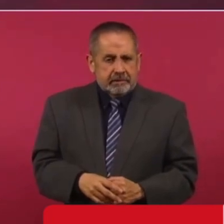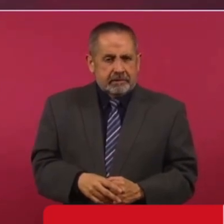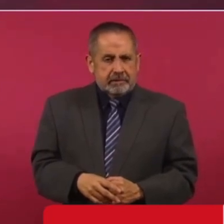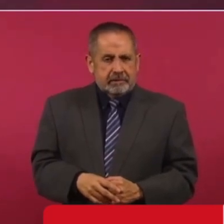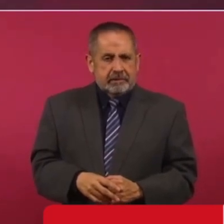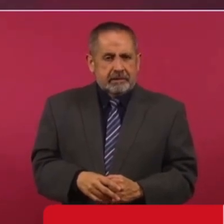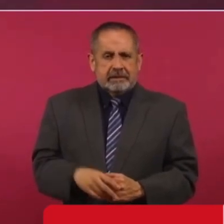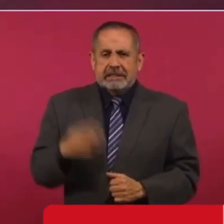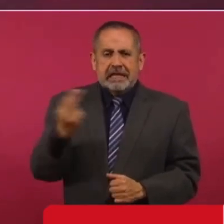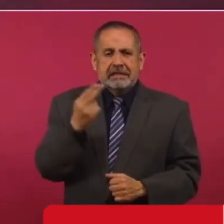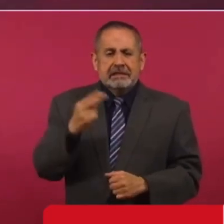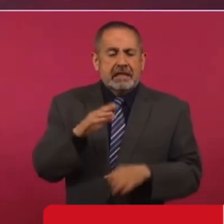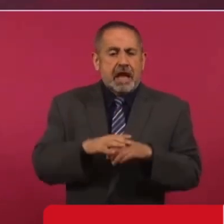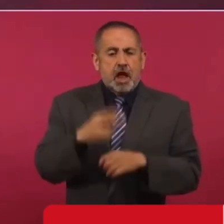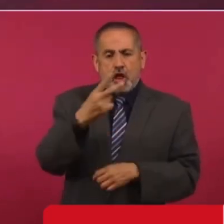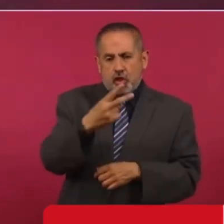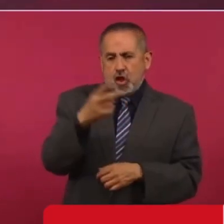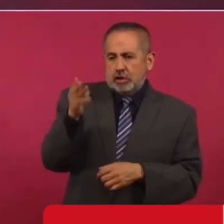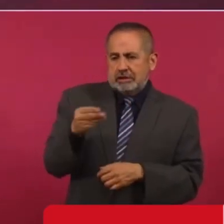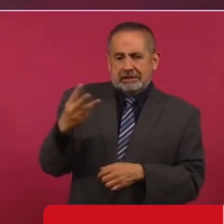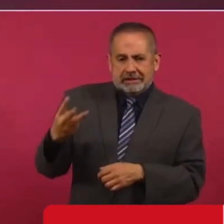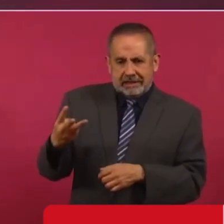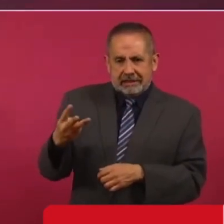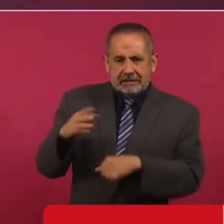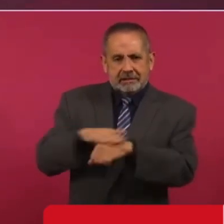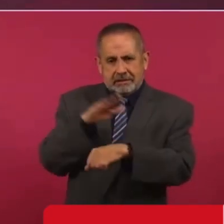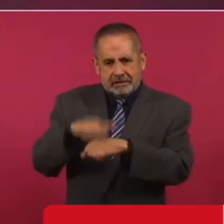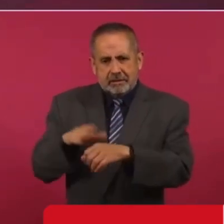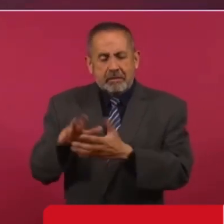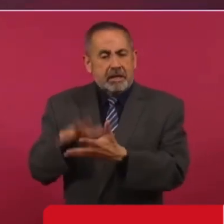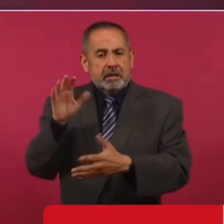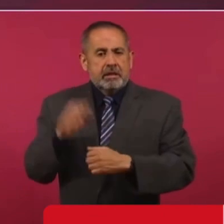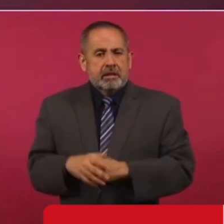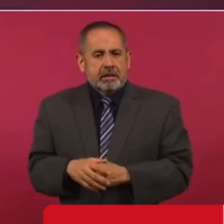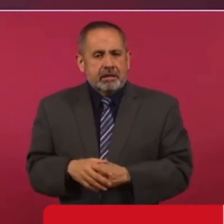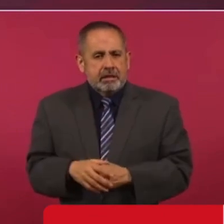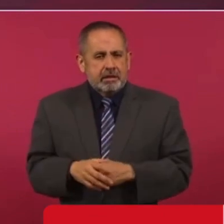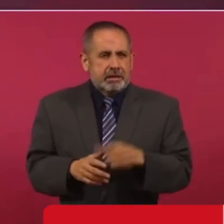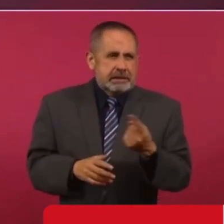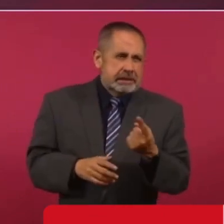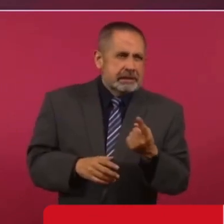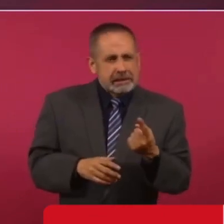una mayoría calificada. No me gusta decir mayoría absoluta,